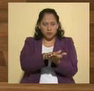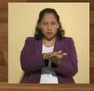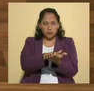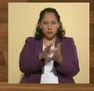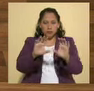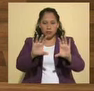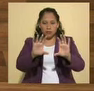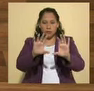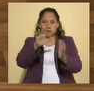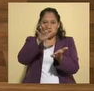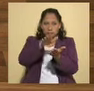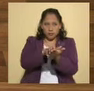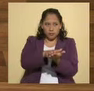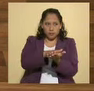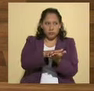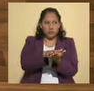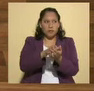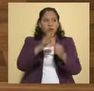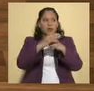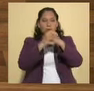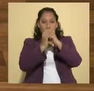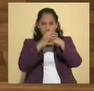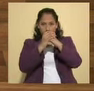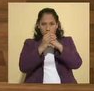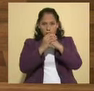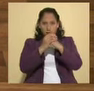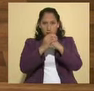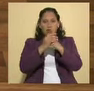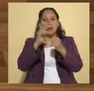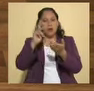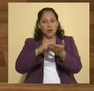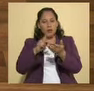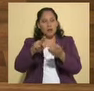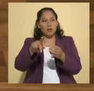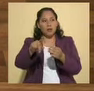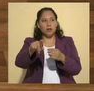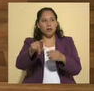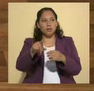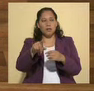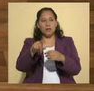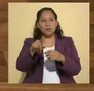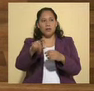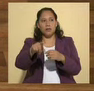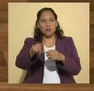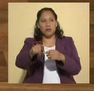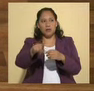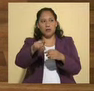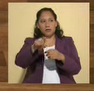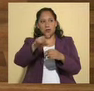Ahora voy a jalar una rodilla. Ahí es donde voy a inhalar. La rodilla se va a expandir, se va hacia afuera.